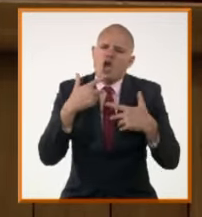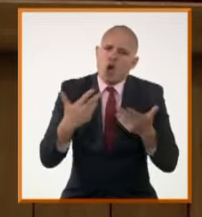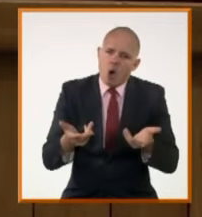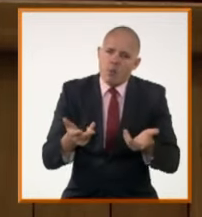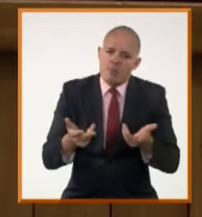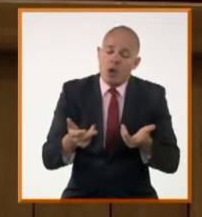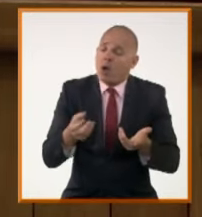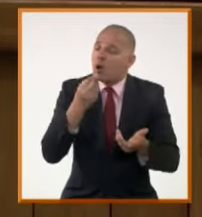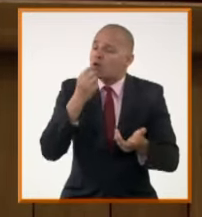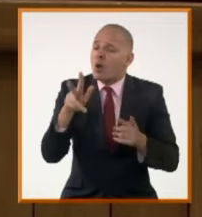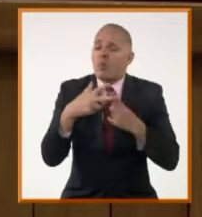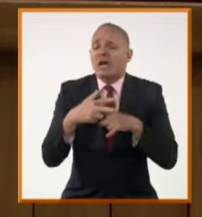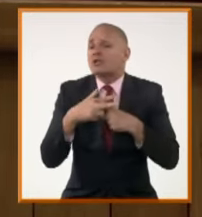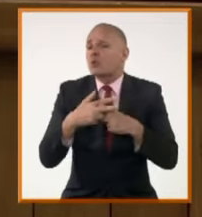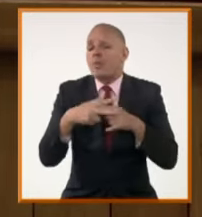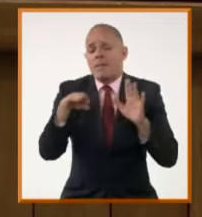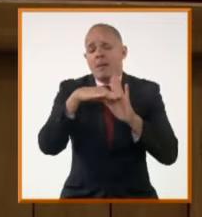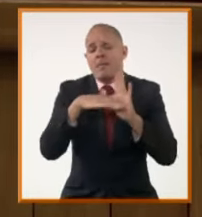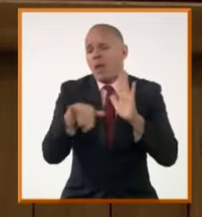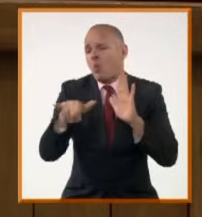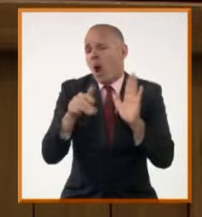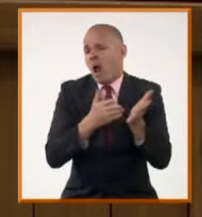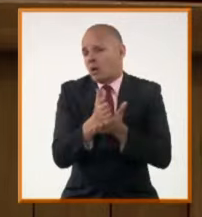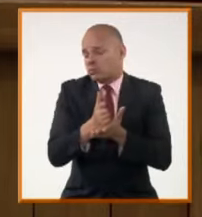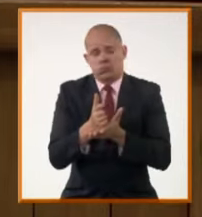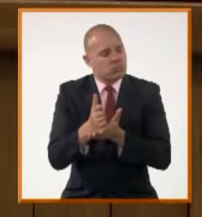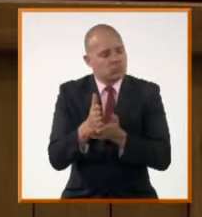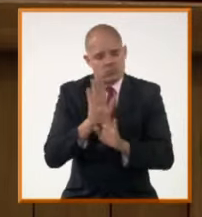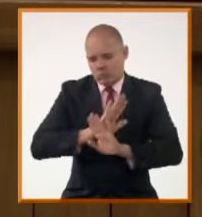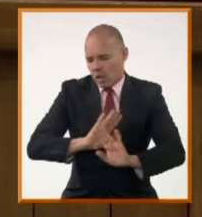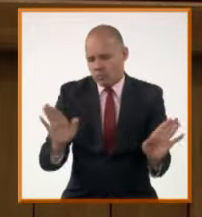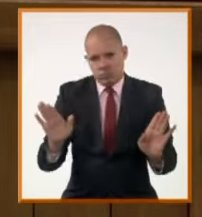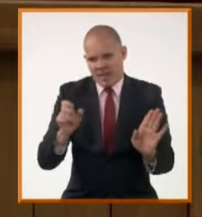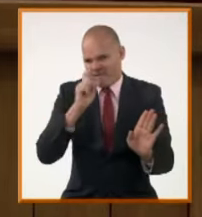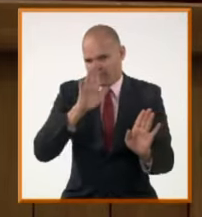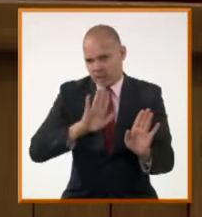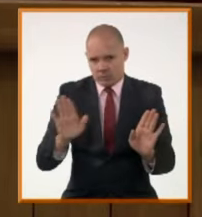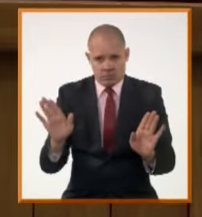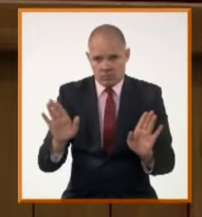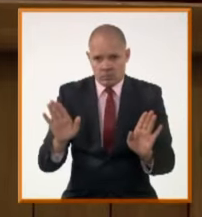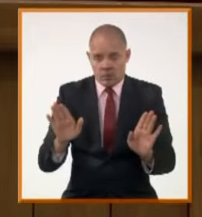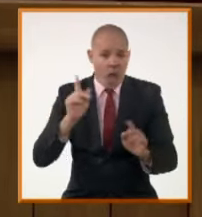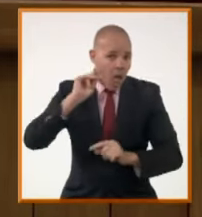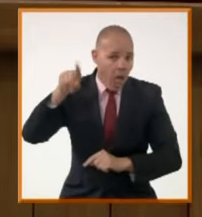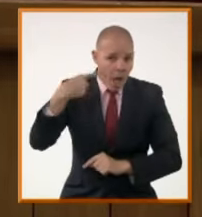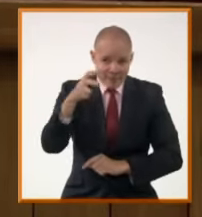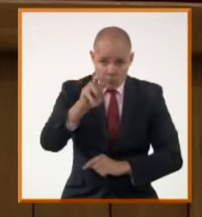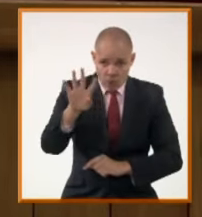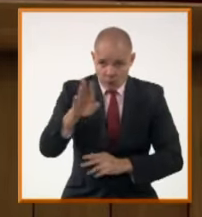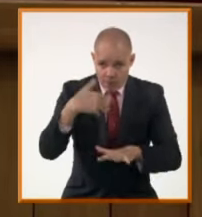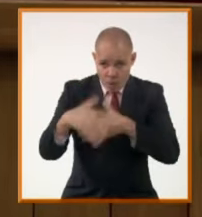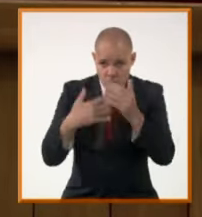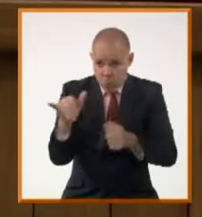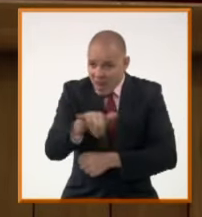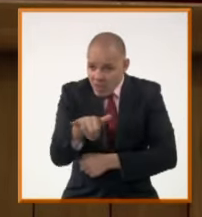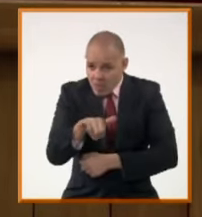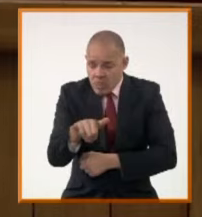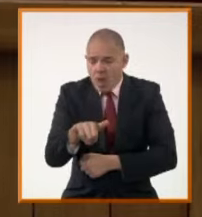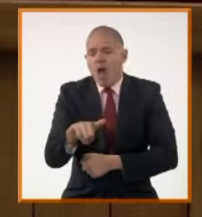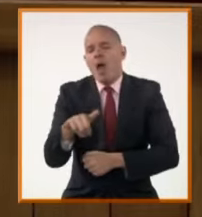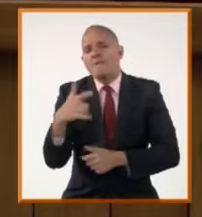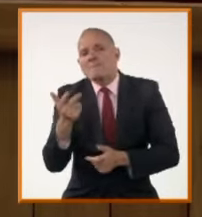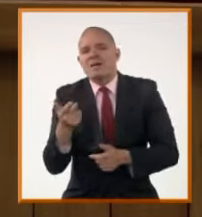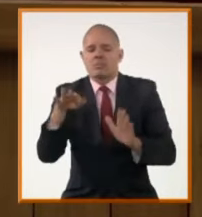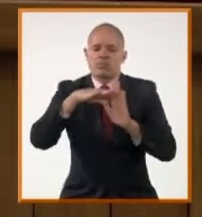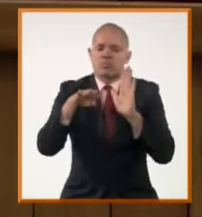Experiencia hemos tenido ya suficiente para trabajar en tiempos de crisis y basado en esas experiencias y en el resultado de los